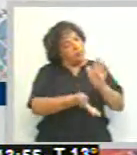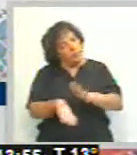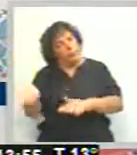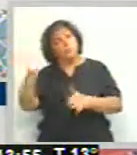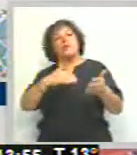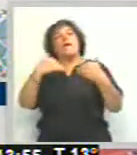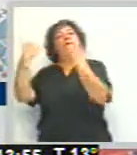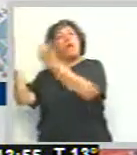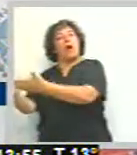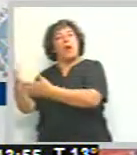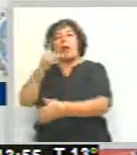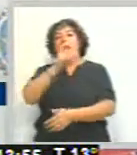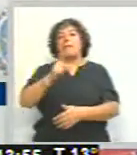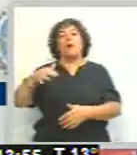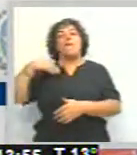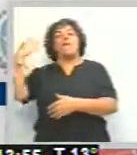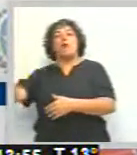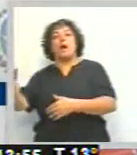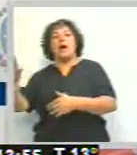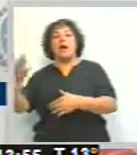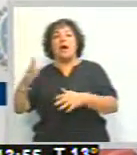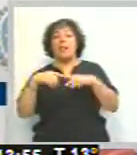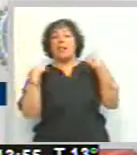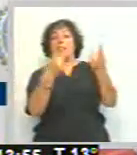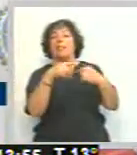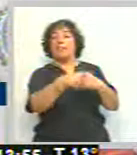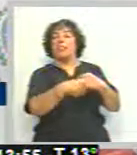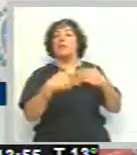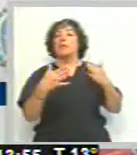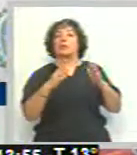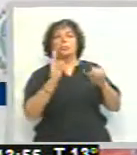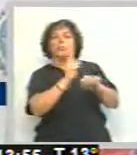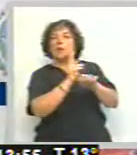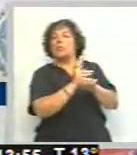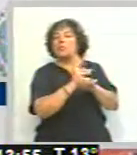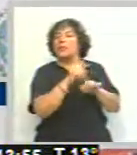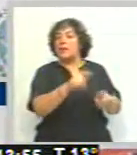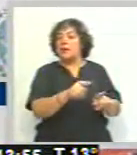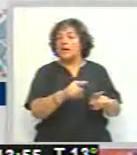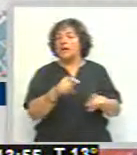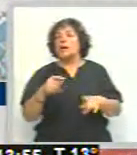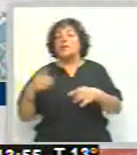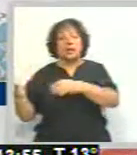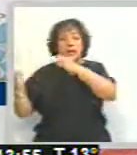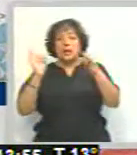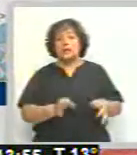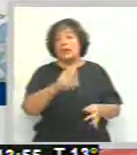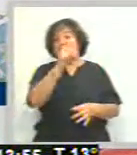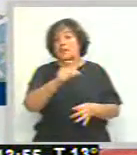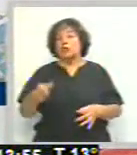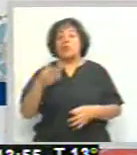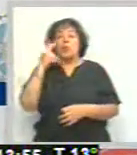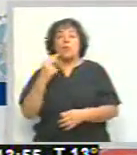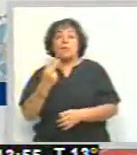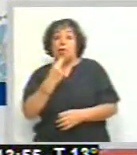sacaron a todos los pacientes a un pasillo interior de la guardia para mantenerlos a resguardo hasta tanto arribar a personal de 9/11